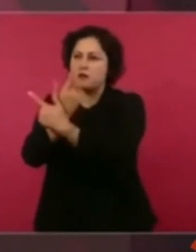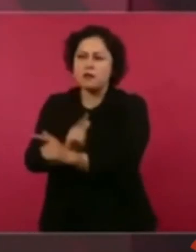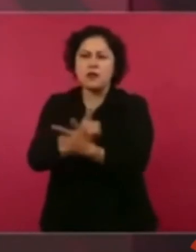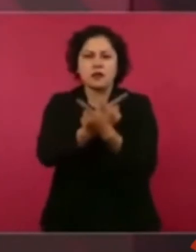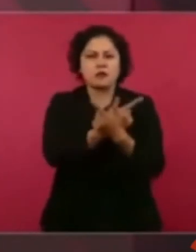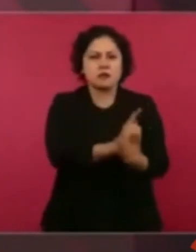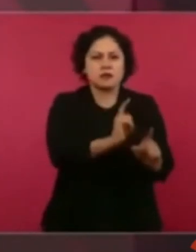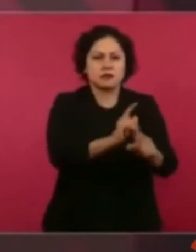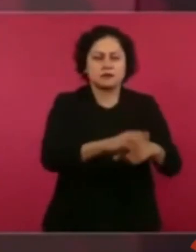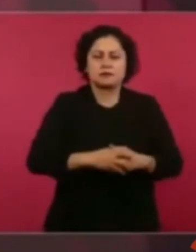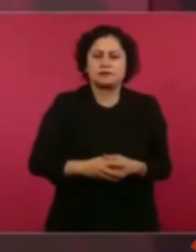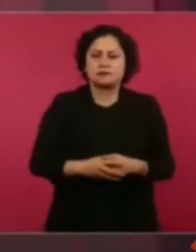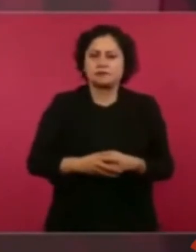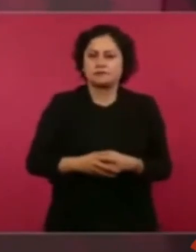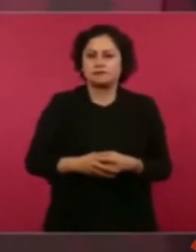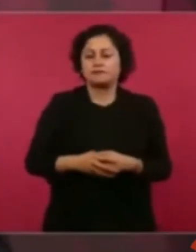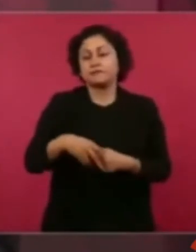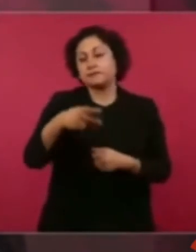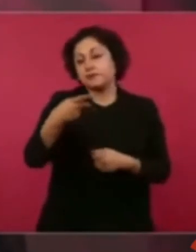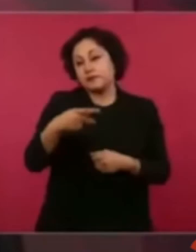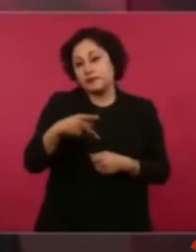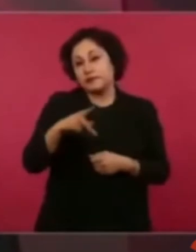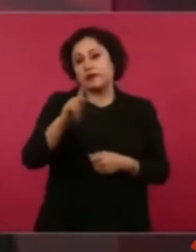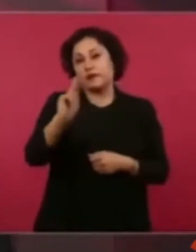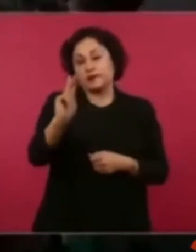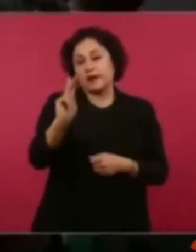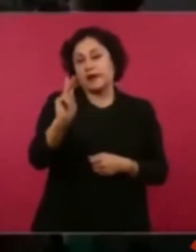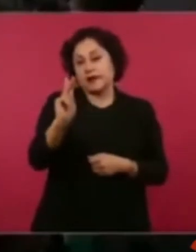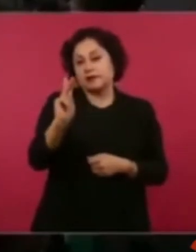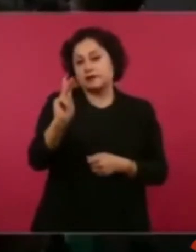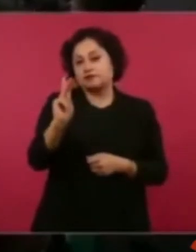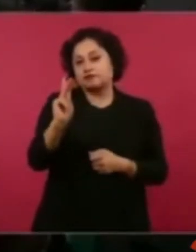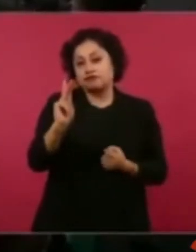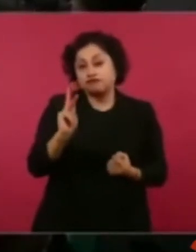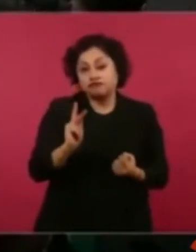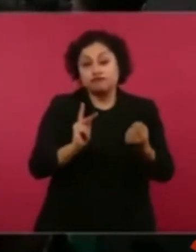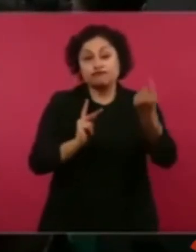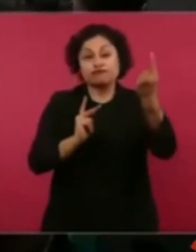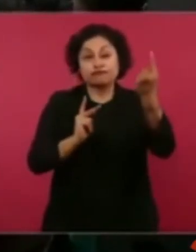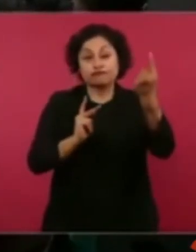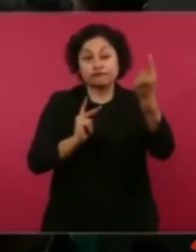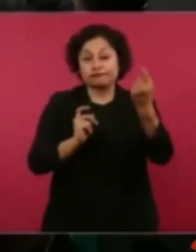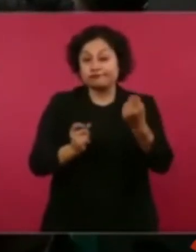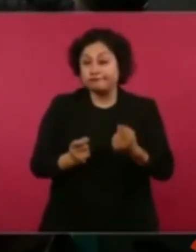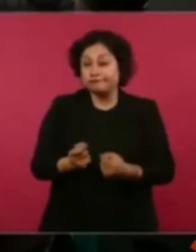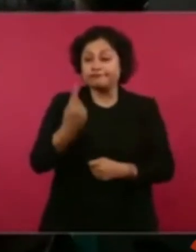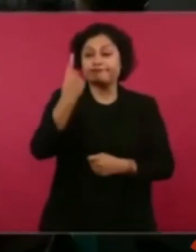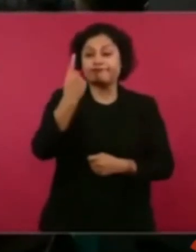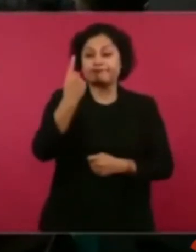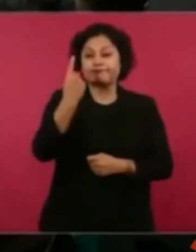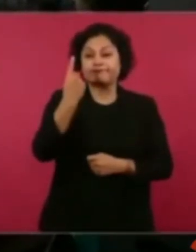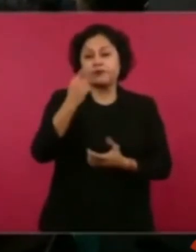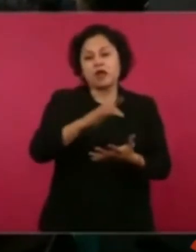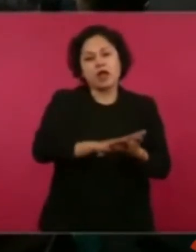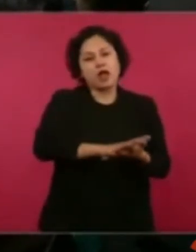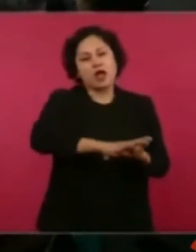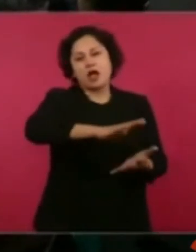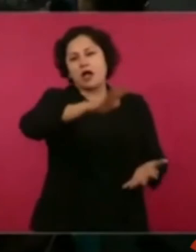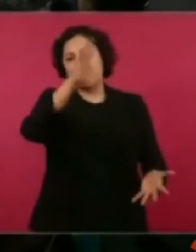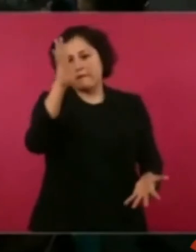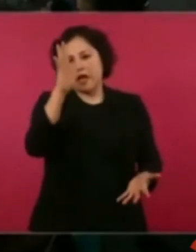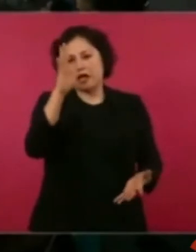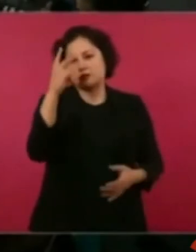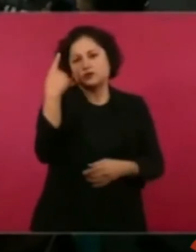Pero ha predominado esta política prepotente,